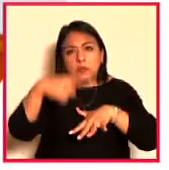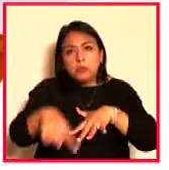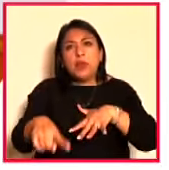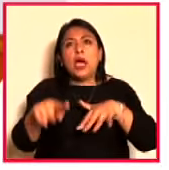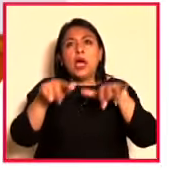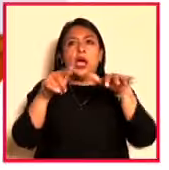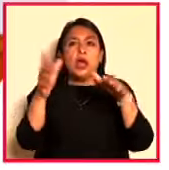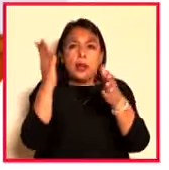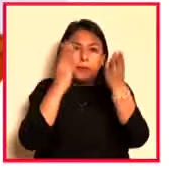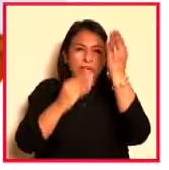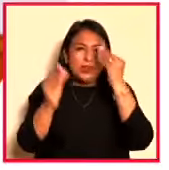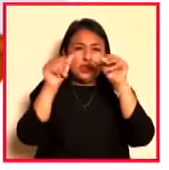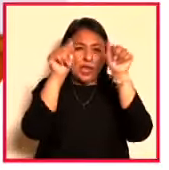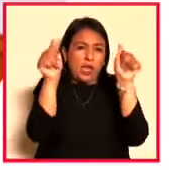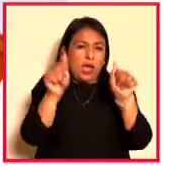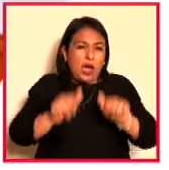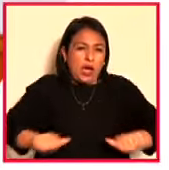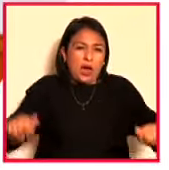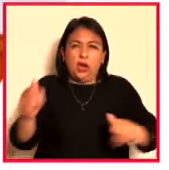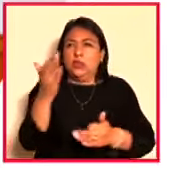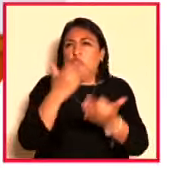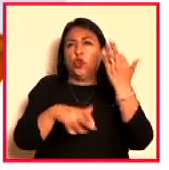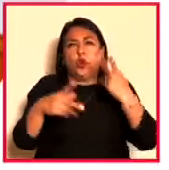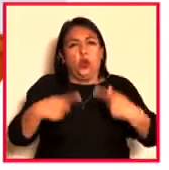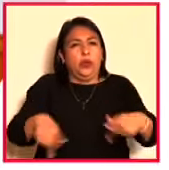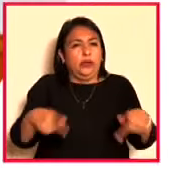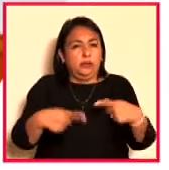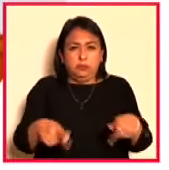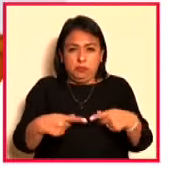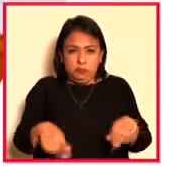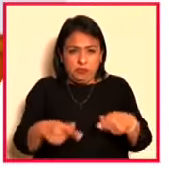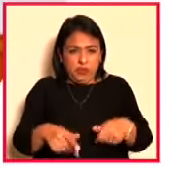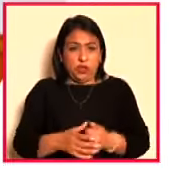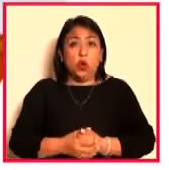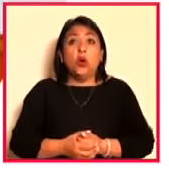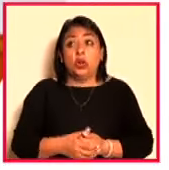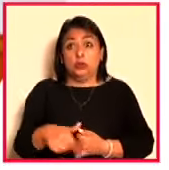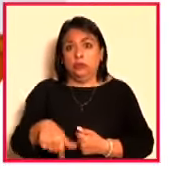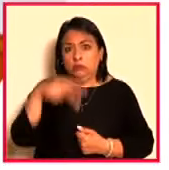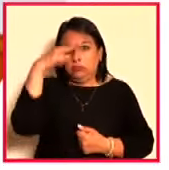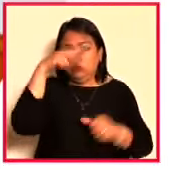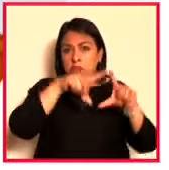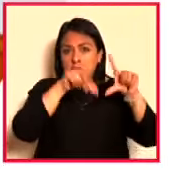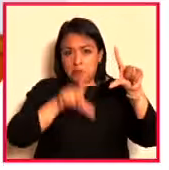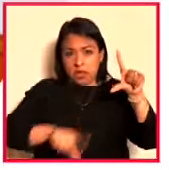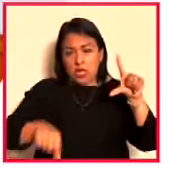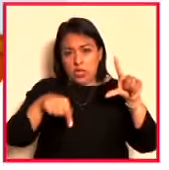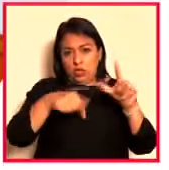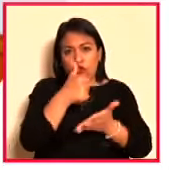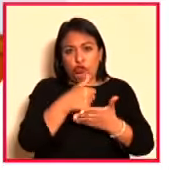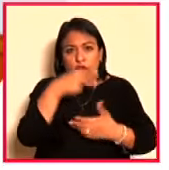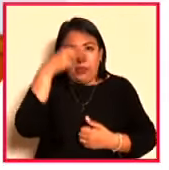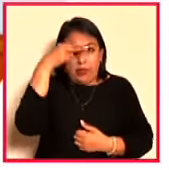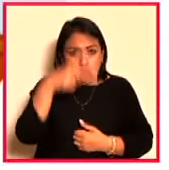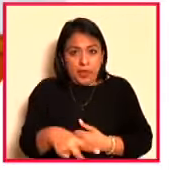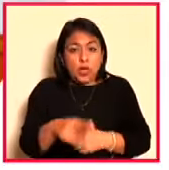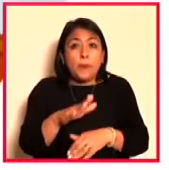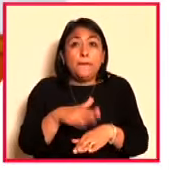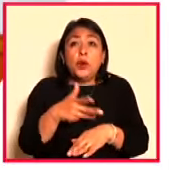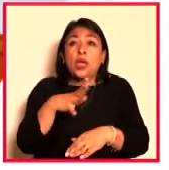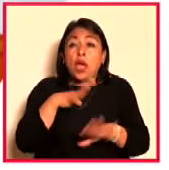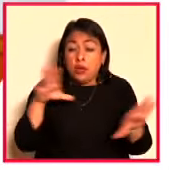artística de todas las personas en México, en la Ciudad de México, porque propiamente está